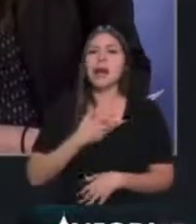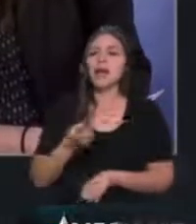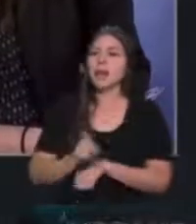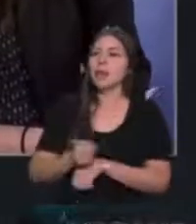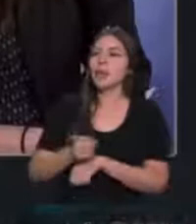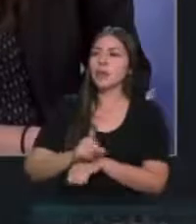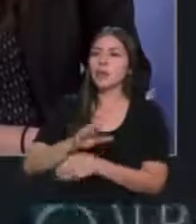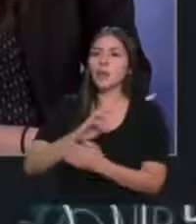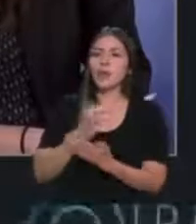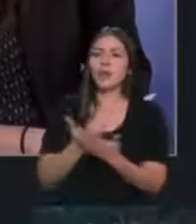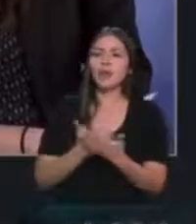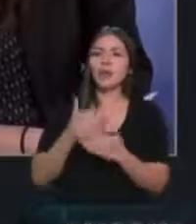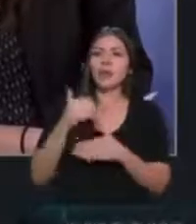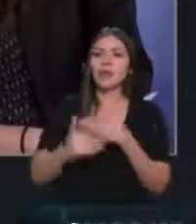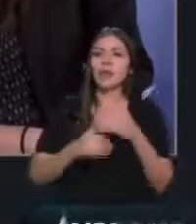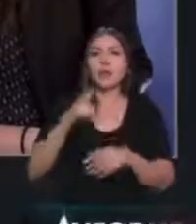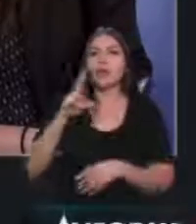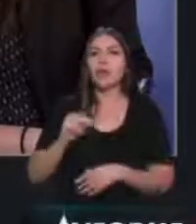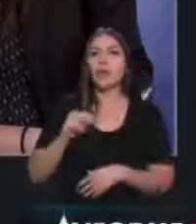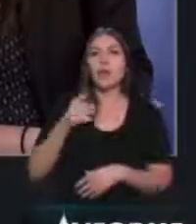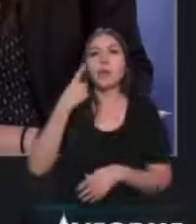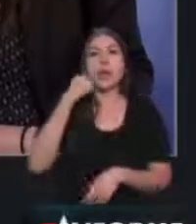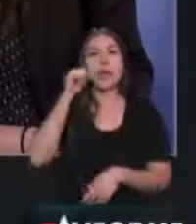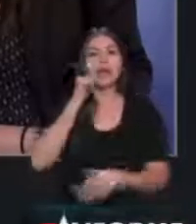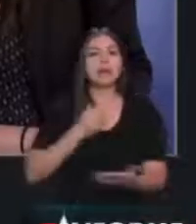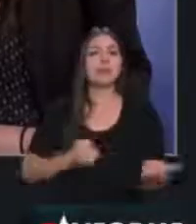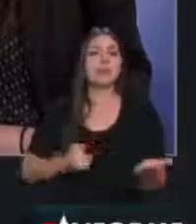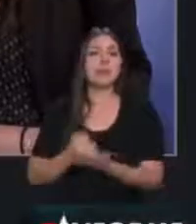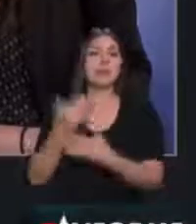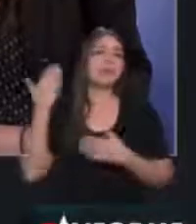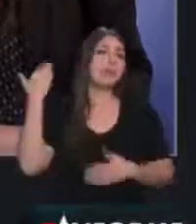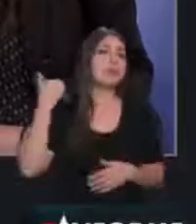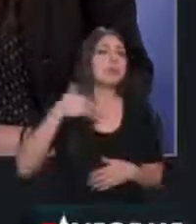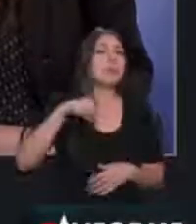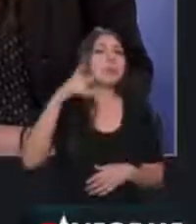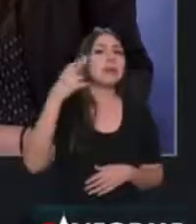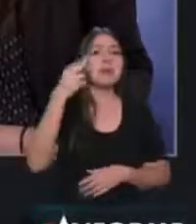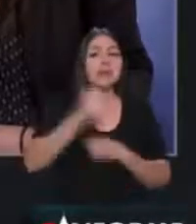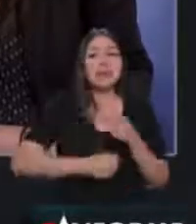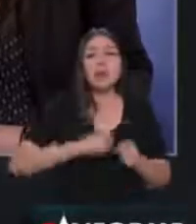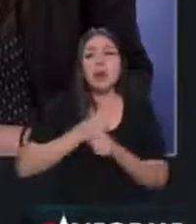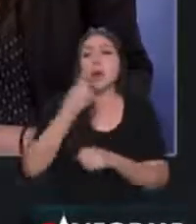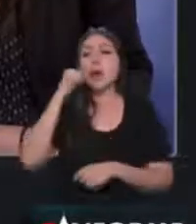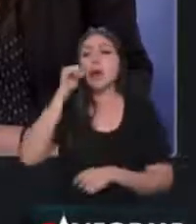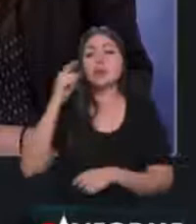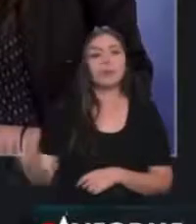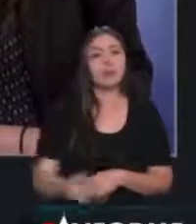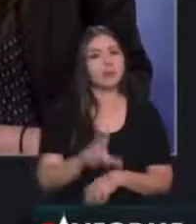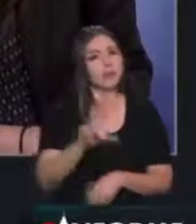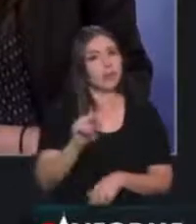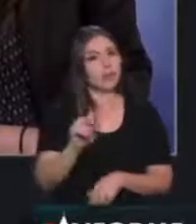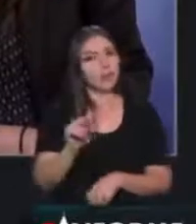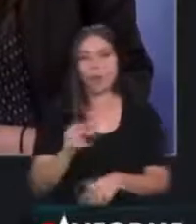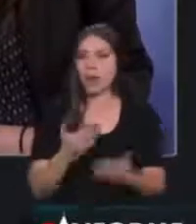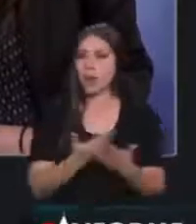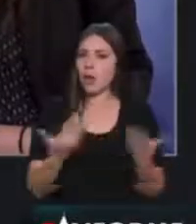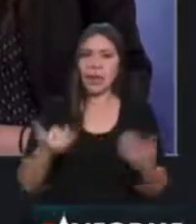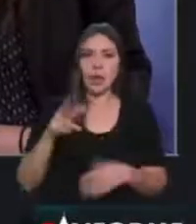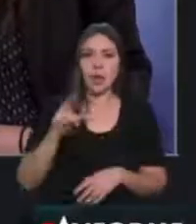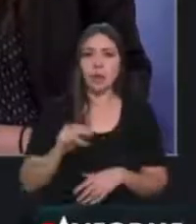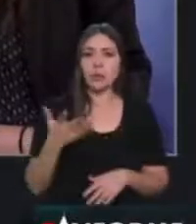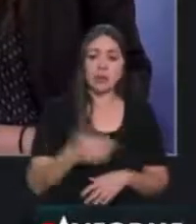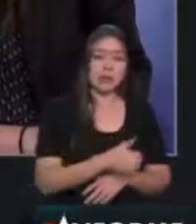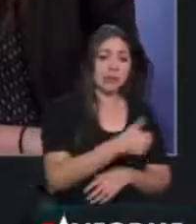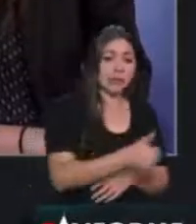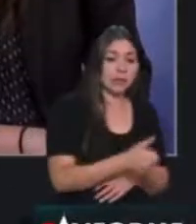no a 25 años, o los indefinidos, o los que puedes incluso renovar. No. Tú vas a tener esos 6, 7